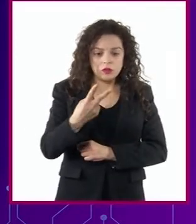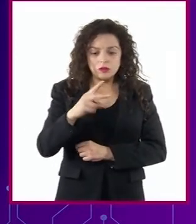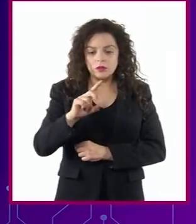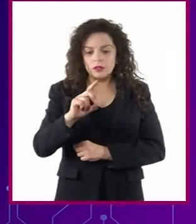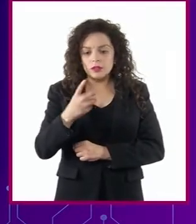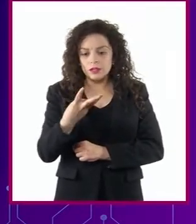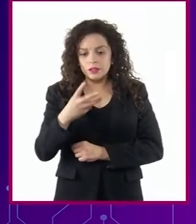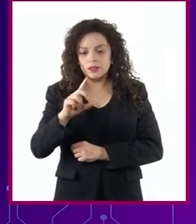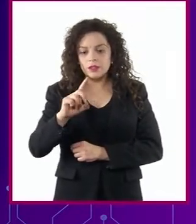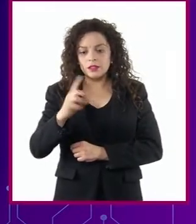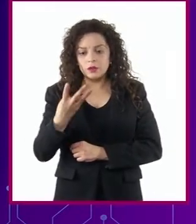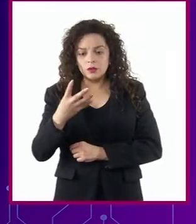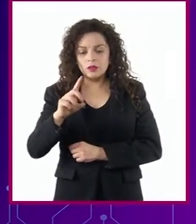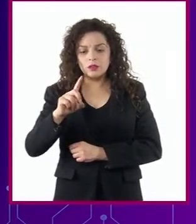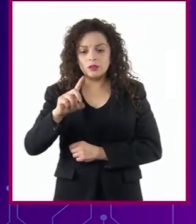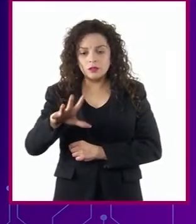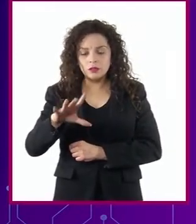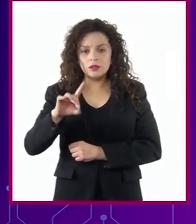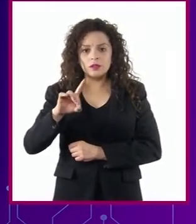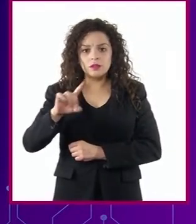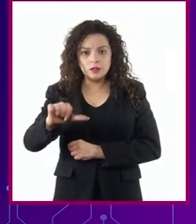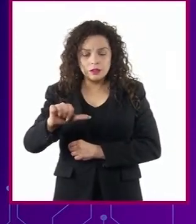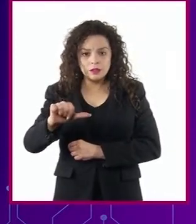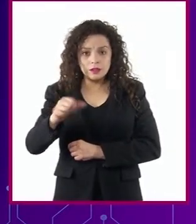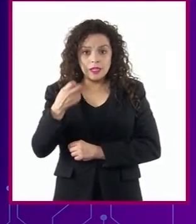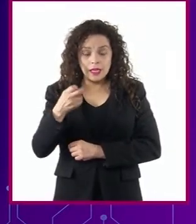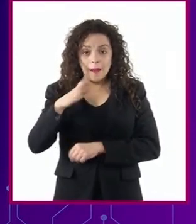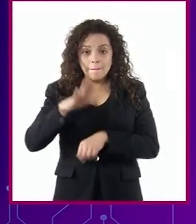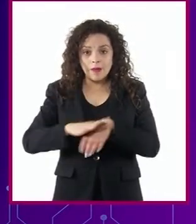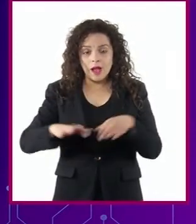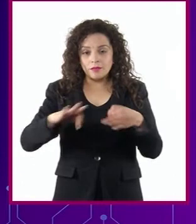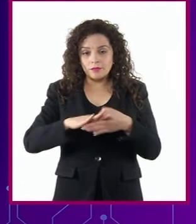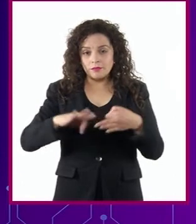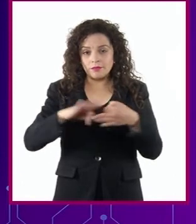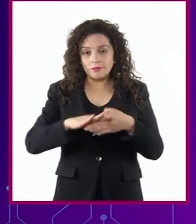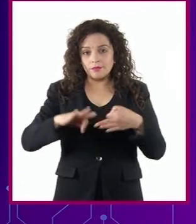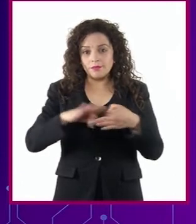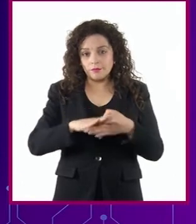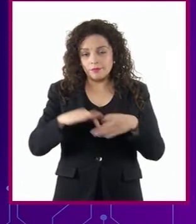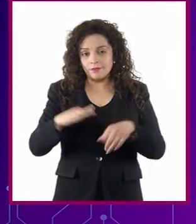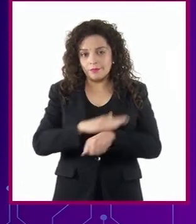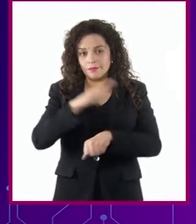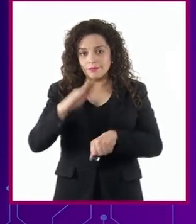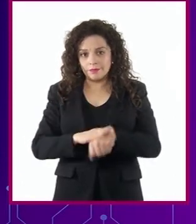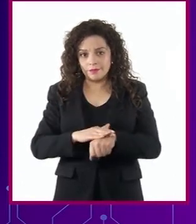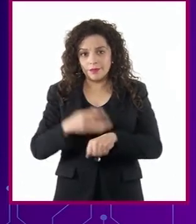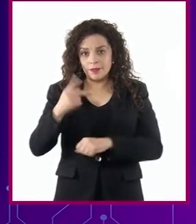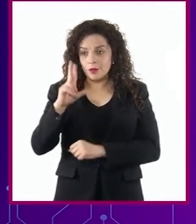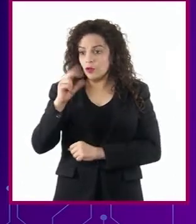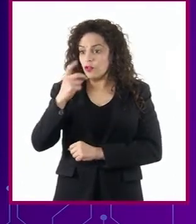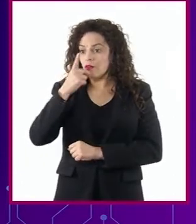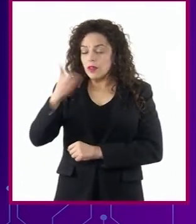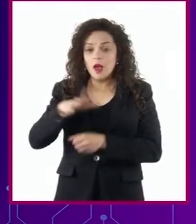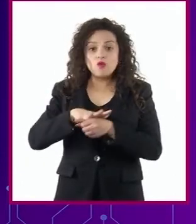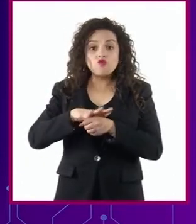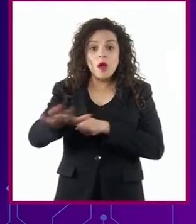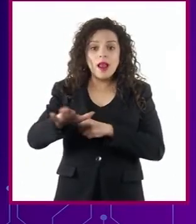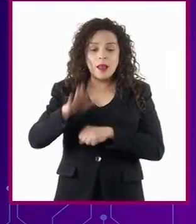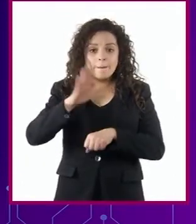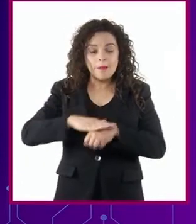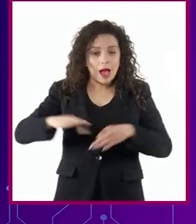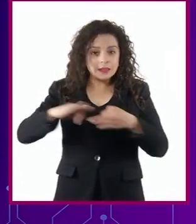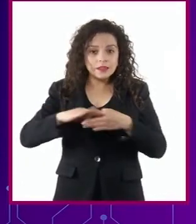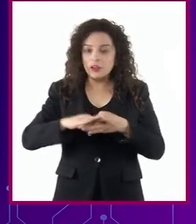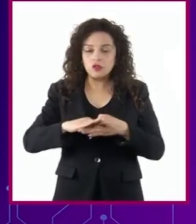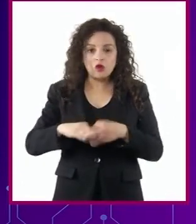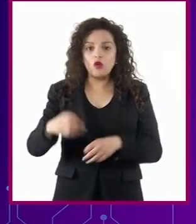33, 34 y 35 son las que más se repiten, aunque no se indique cuál de ellas es más frecuente, solo